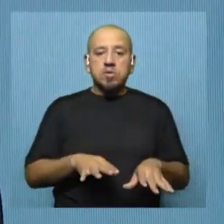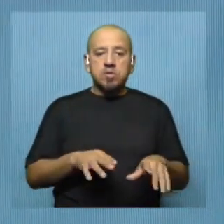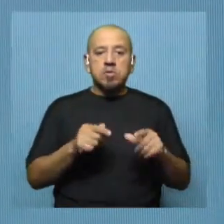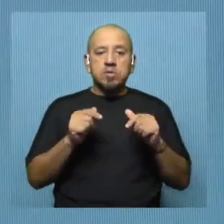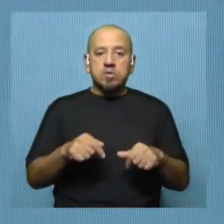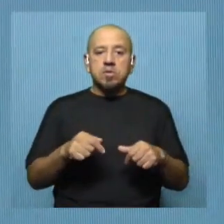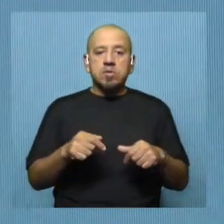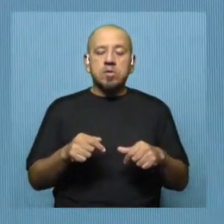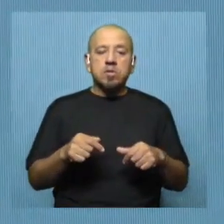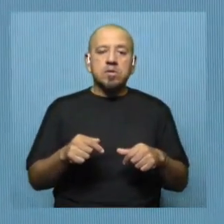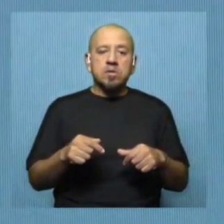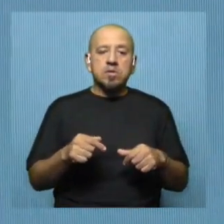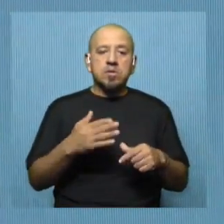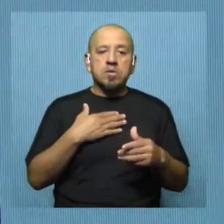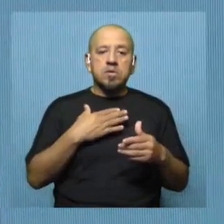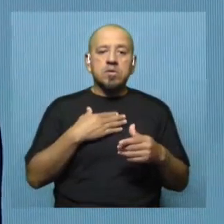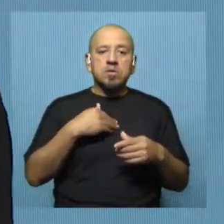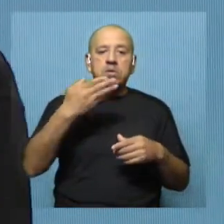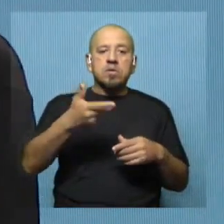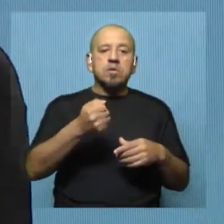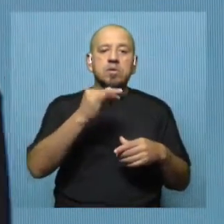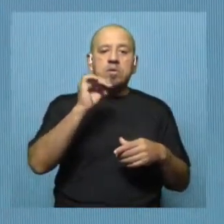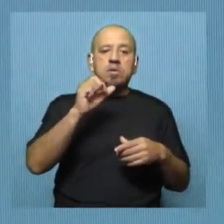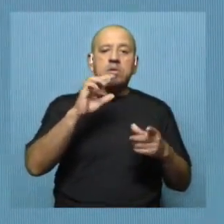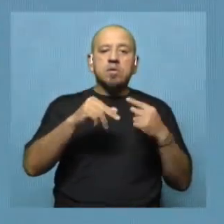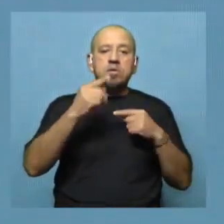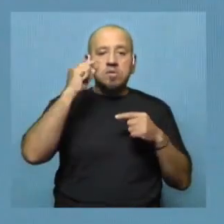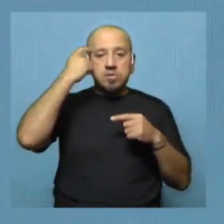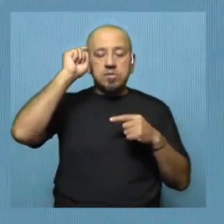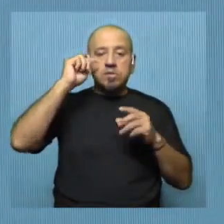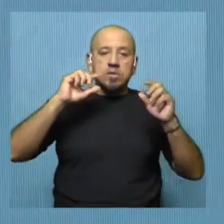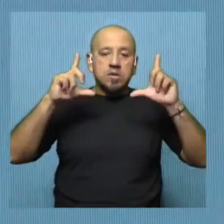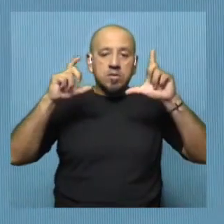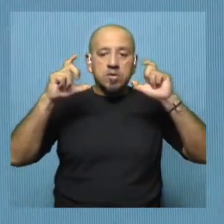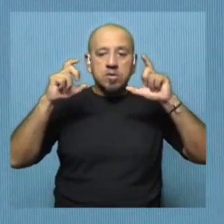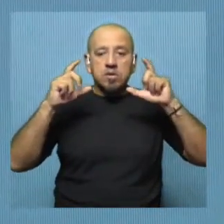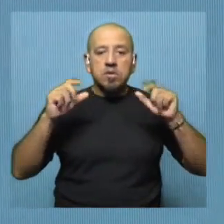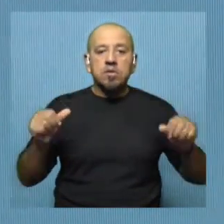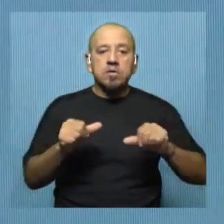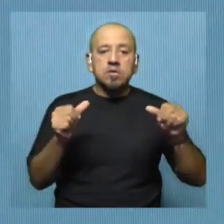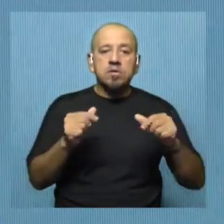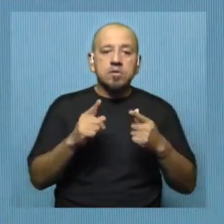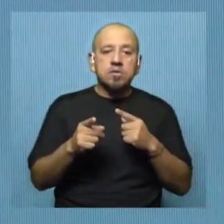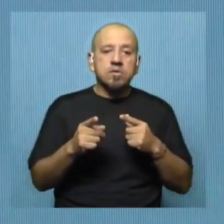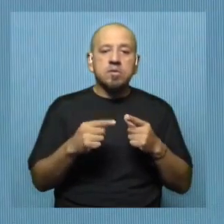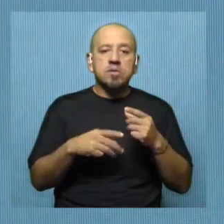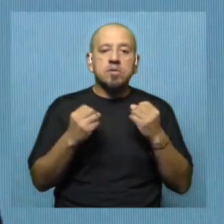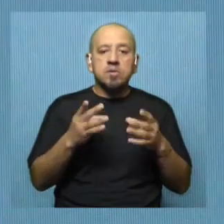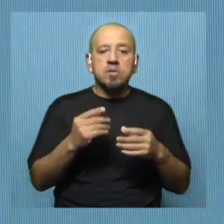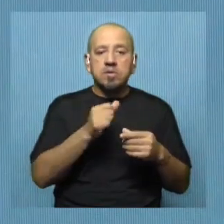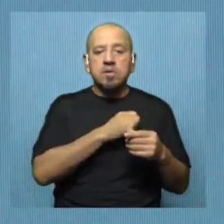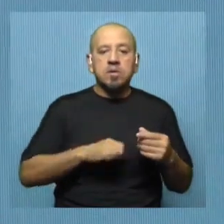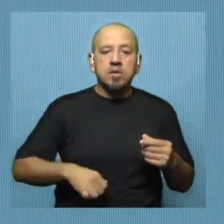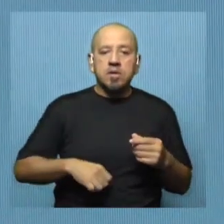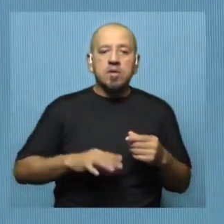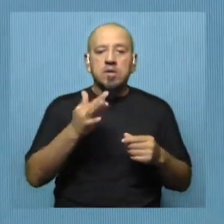yace Hipólito Bayard, un gran inventor que descubrió la fotografía y se acaba de ahogar porque el Estado francés no le